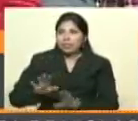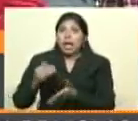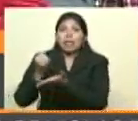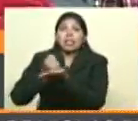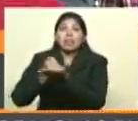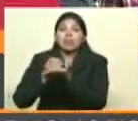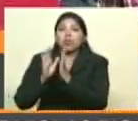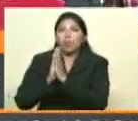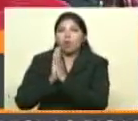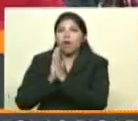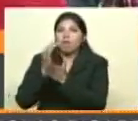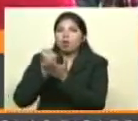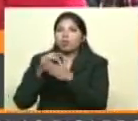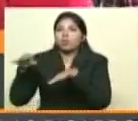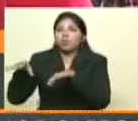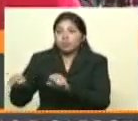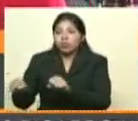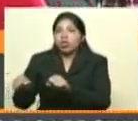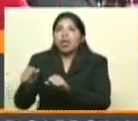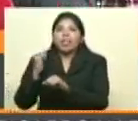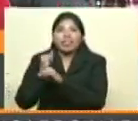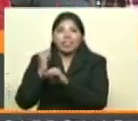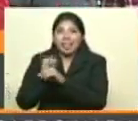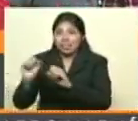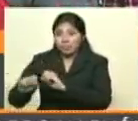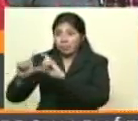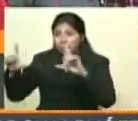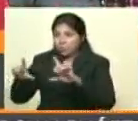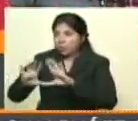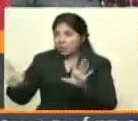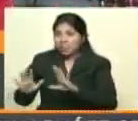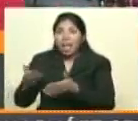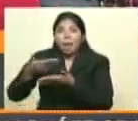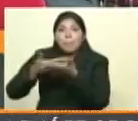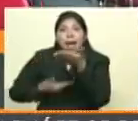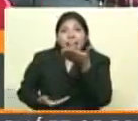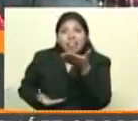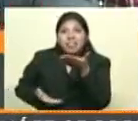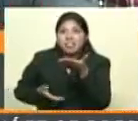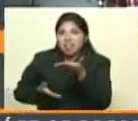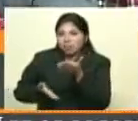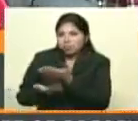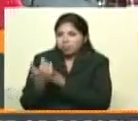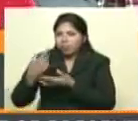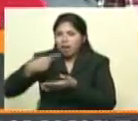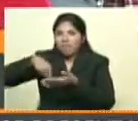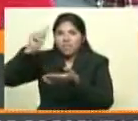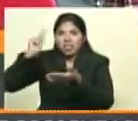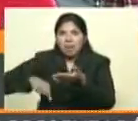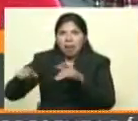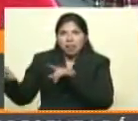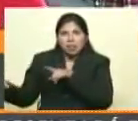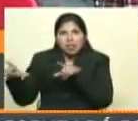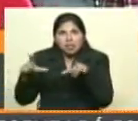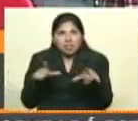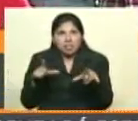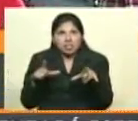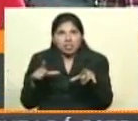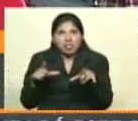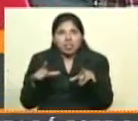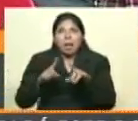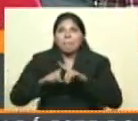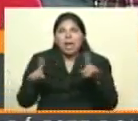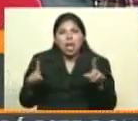Electoral por internet. Tenía la planilla firmada y lista. Y recibió una